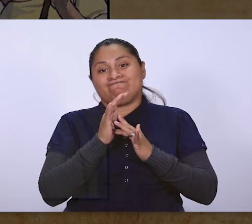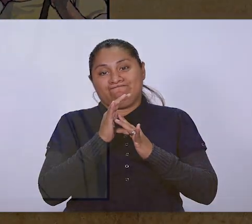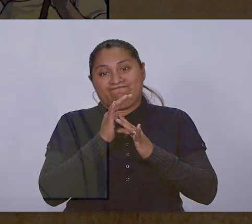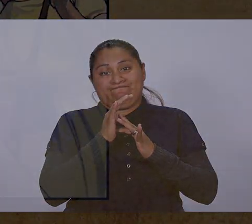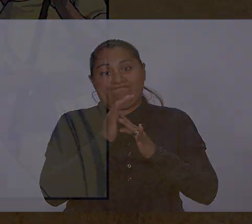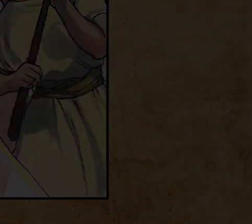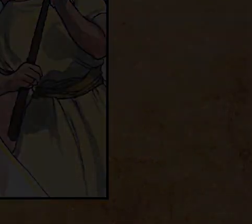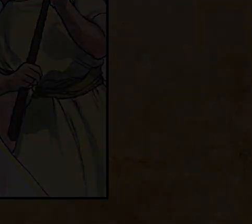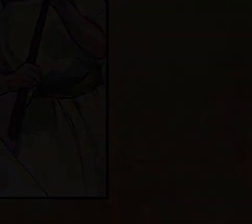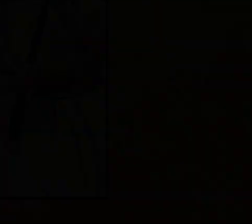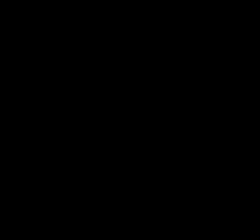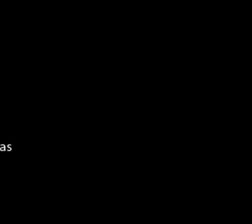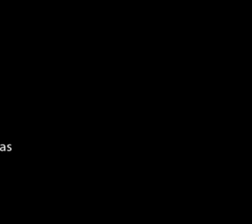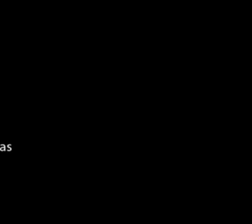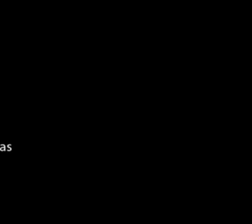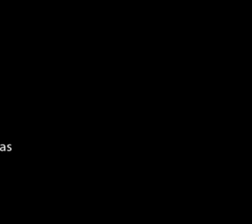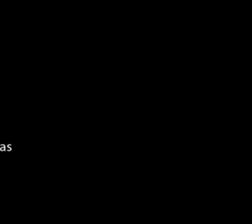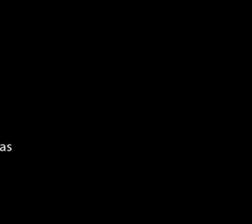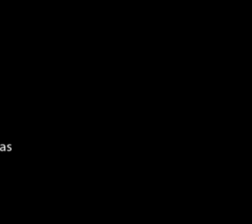El ángel